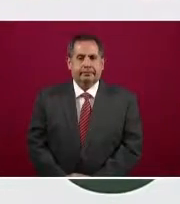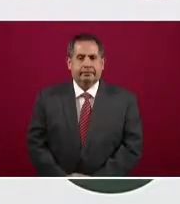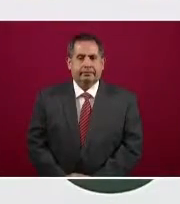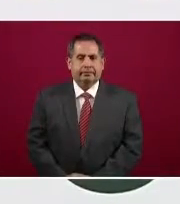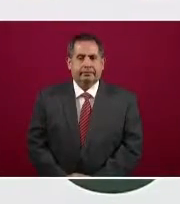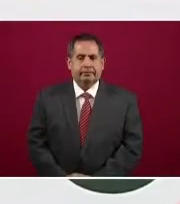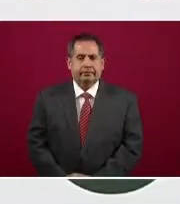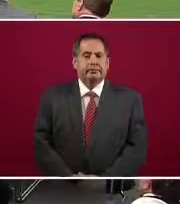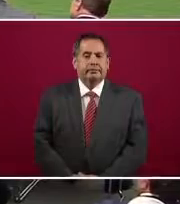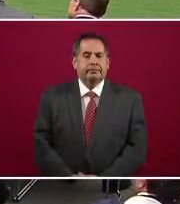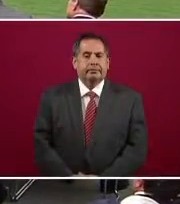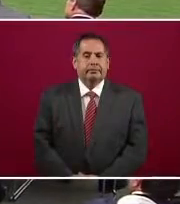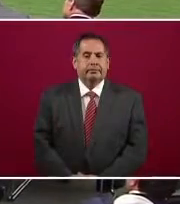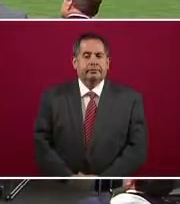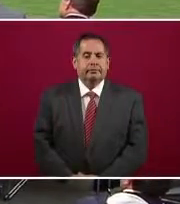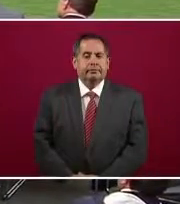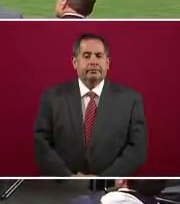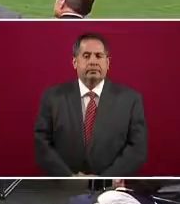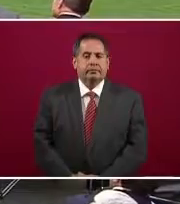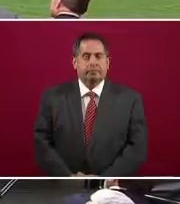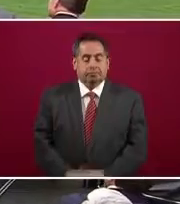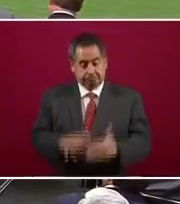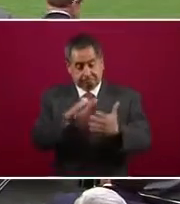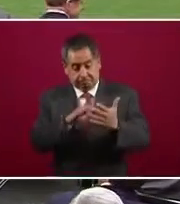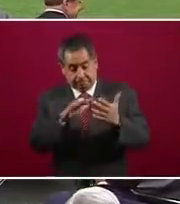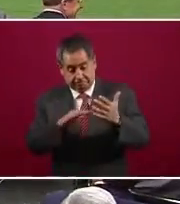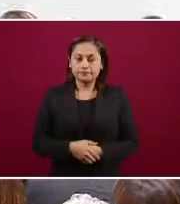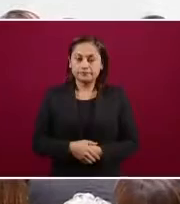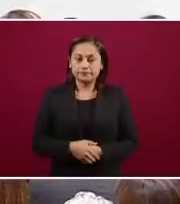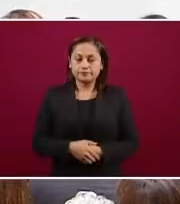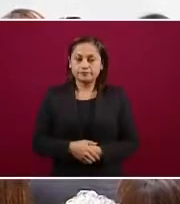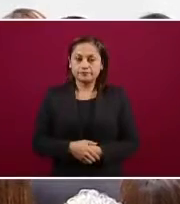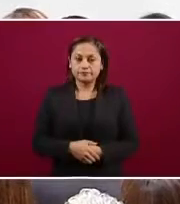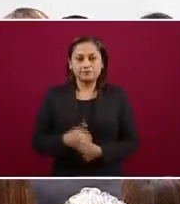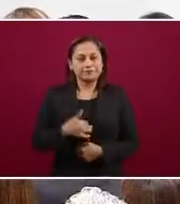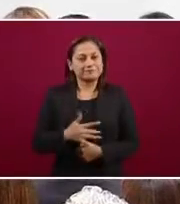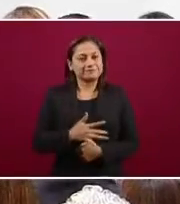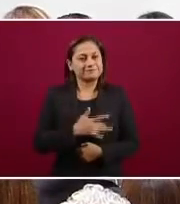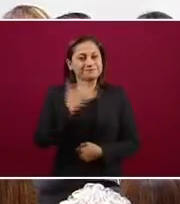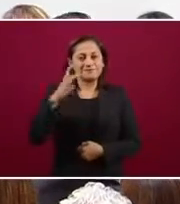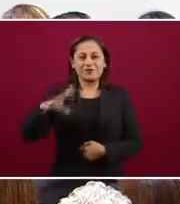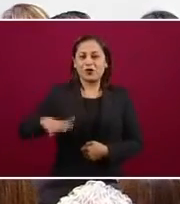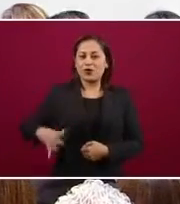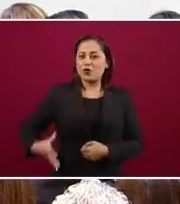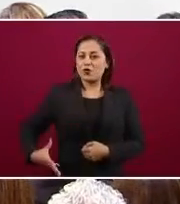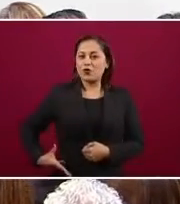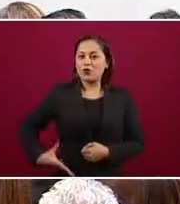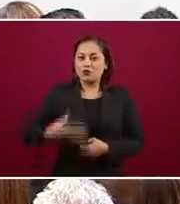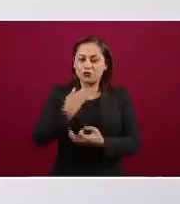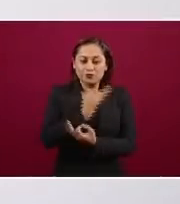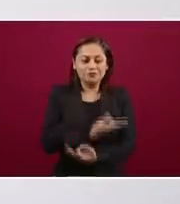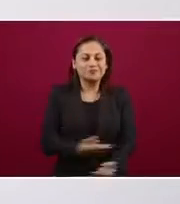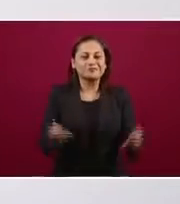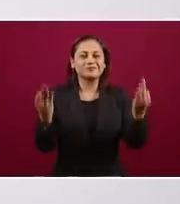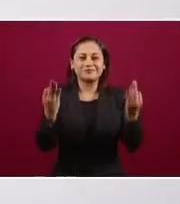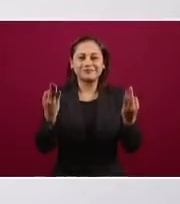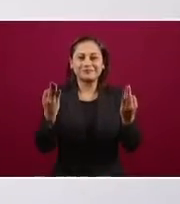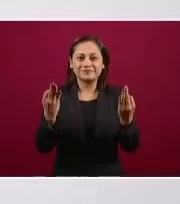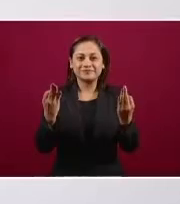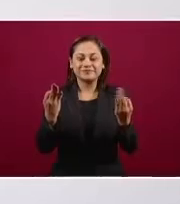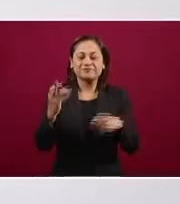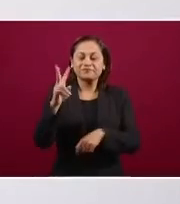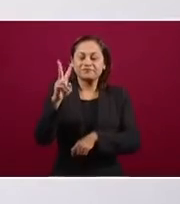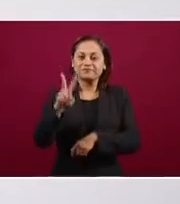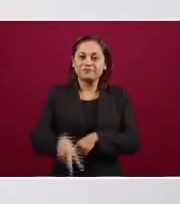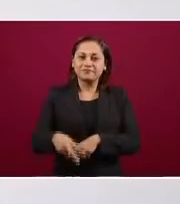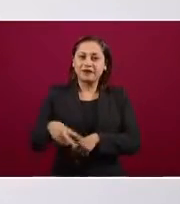informe y respaldó los logros del presidente en cuanto al tema del combate a la corrupción y los avances en educación y salud, aunque menciona aún